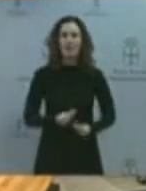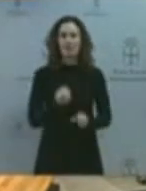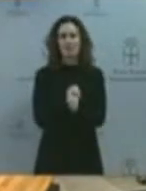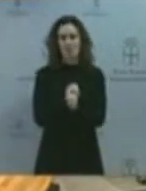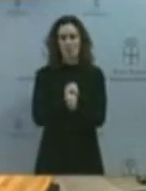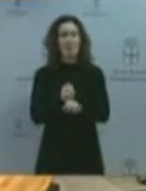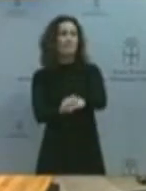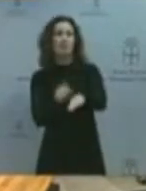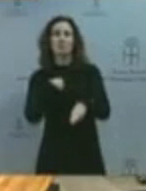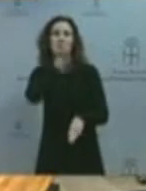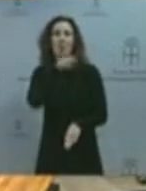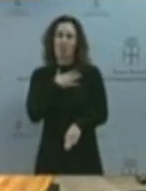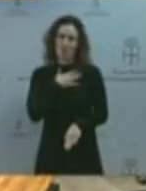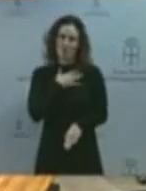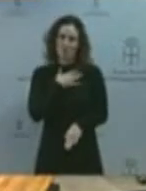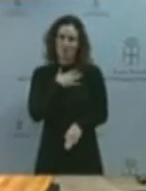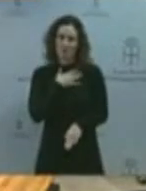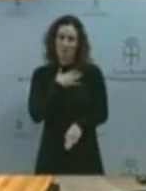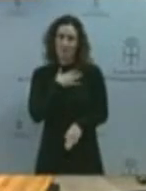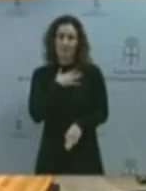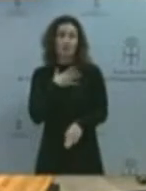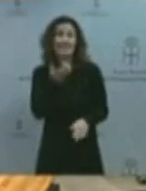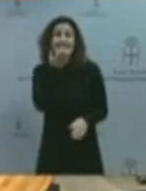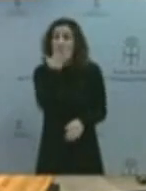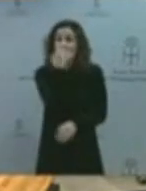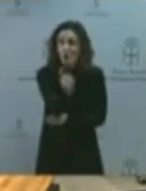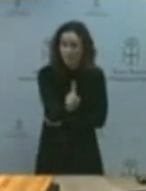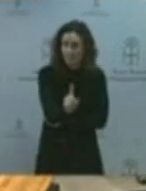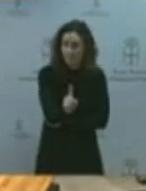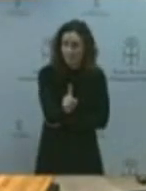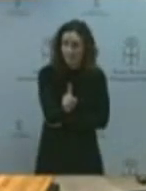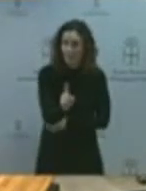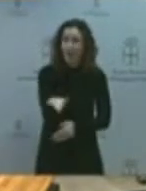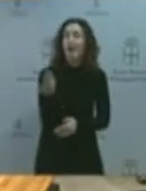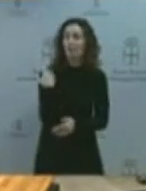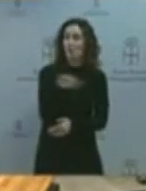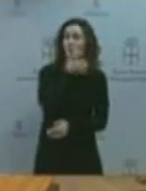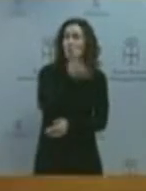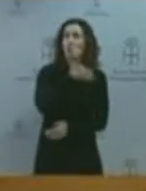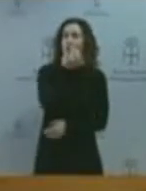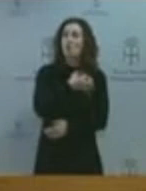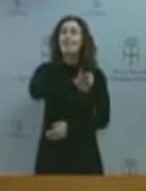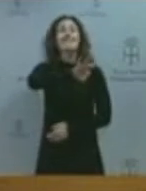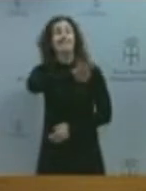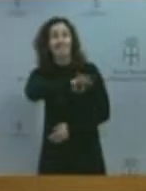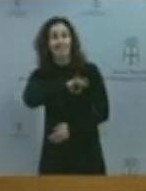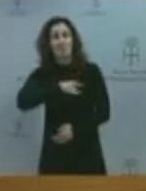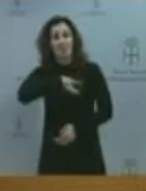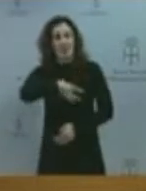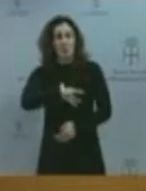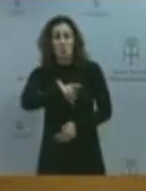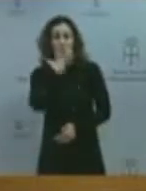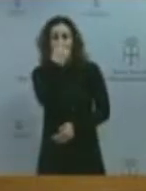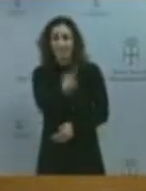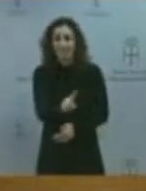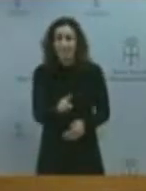no entendía la intervención era el señor Blanco Urízar. Yo no puedo no